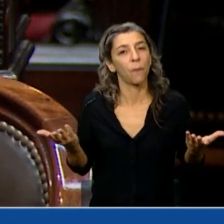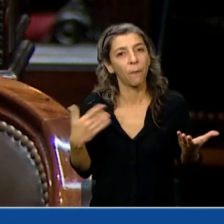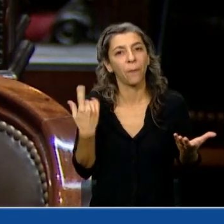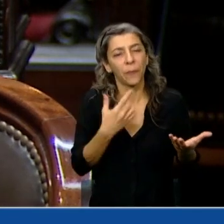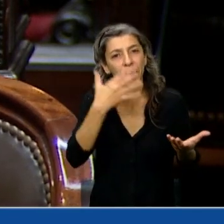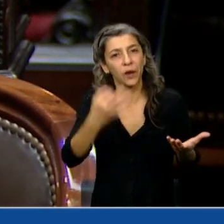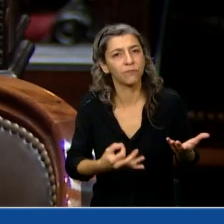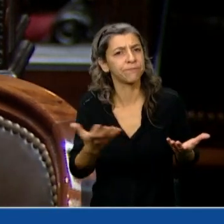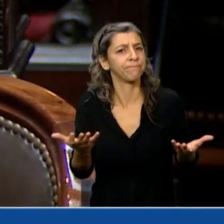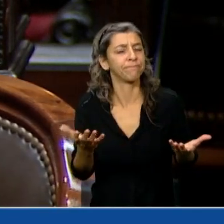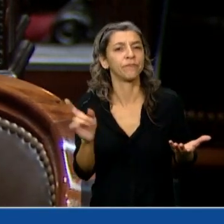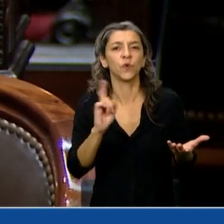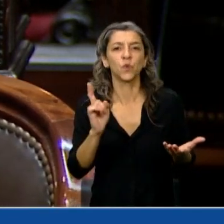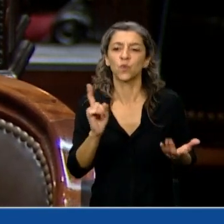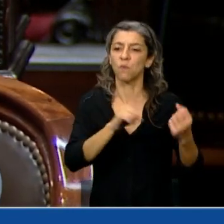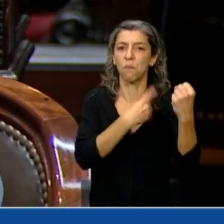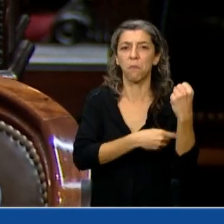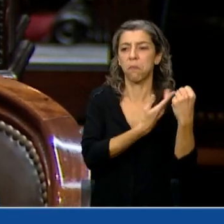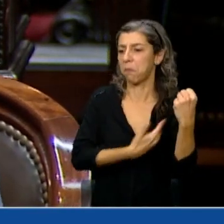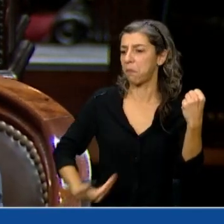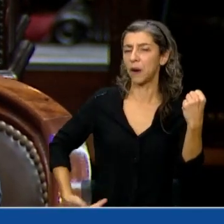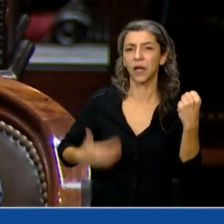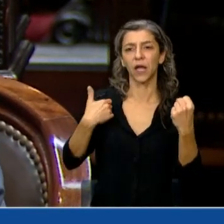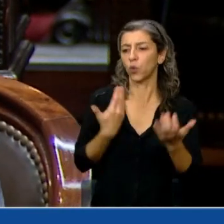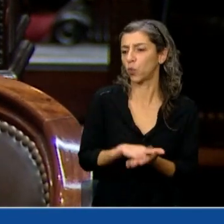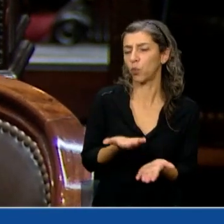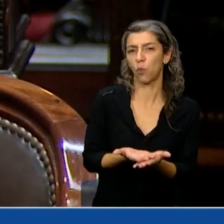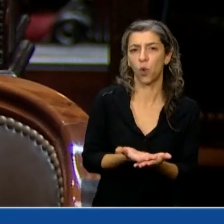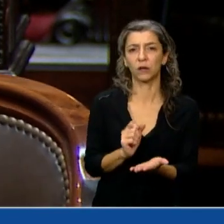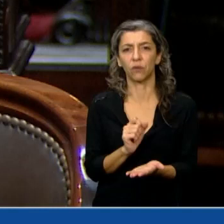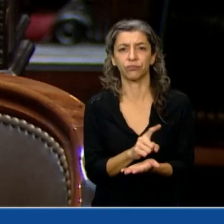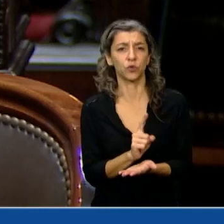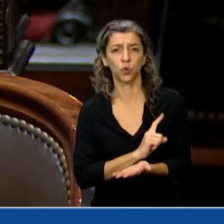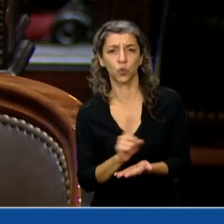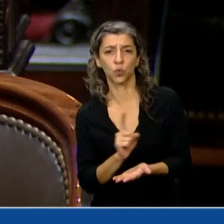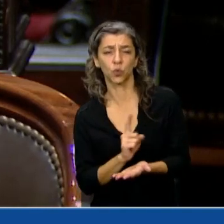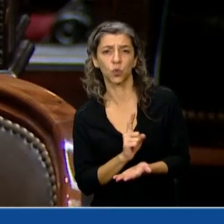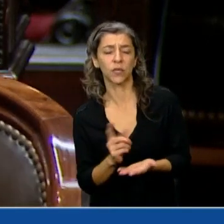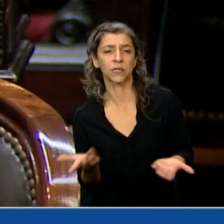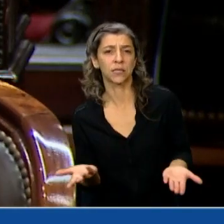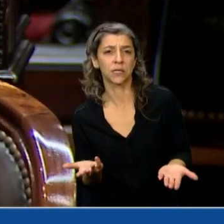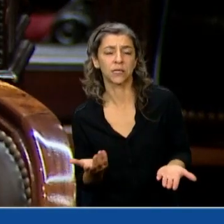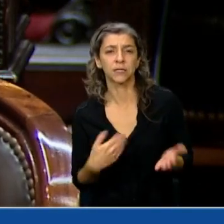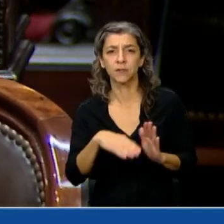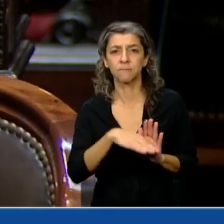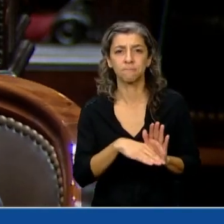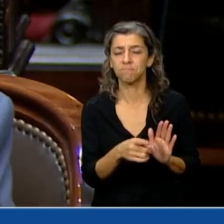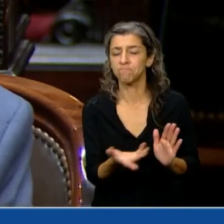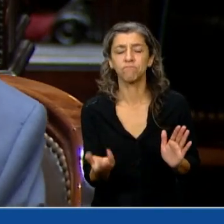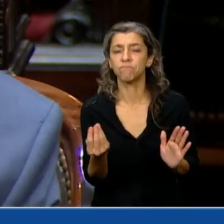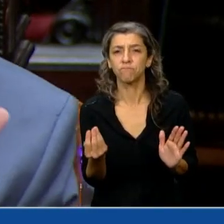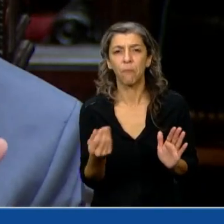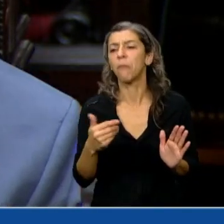fueron los encargados del Poder Ejecutivo los que vinieron a presentar este régimen promocional para todas